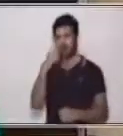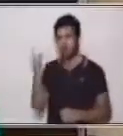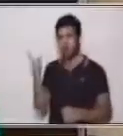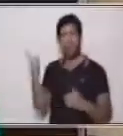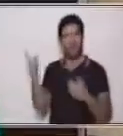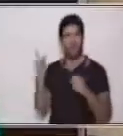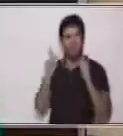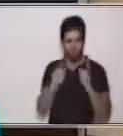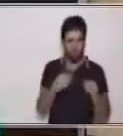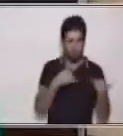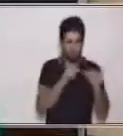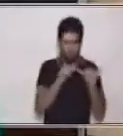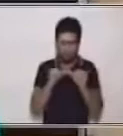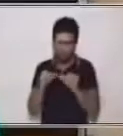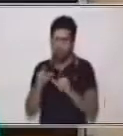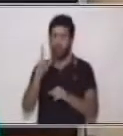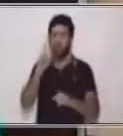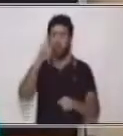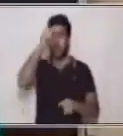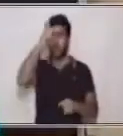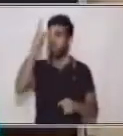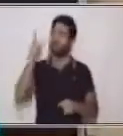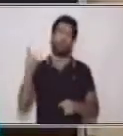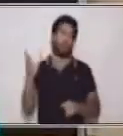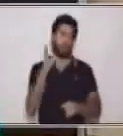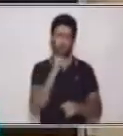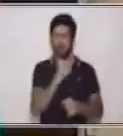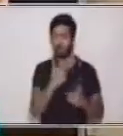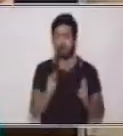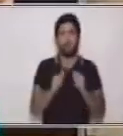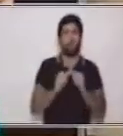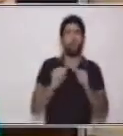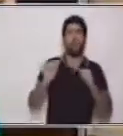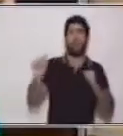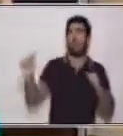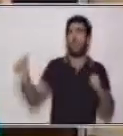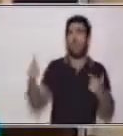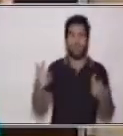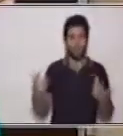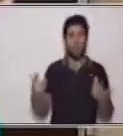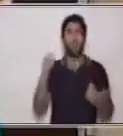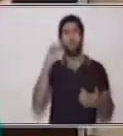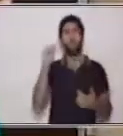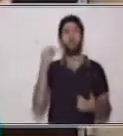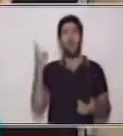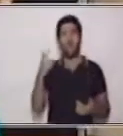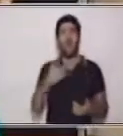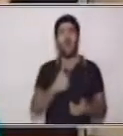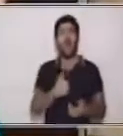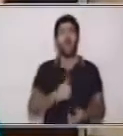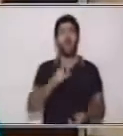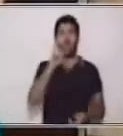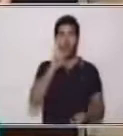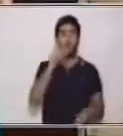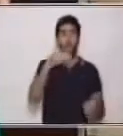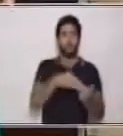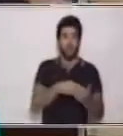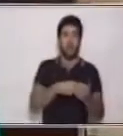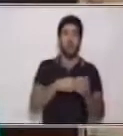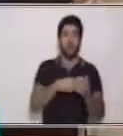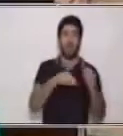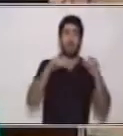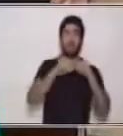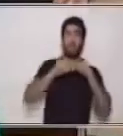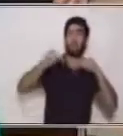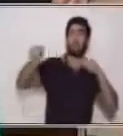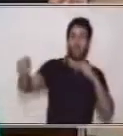estas? No. El kilómetro dice que tiene 1000 metros. Ahora bien, ¿qué